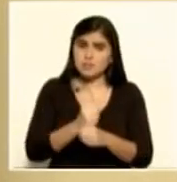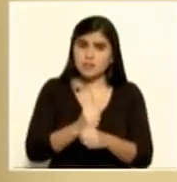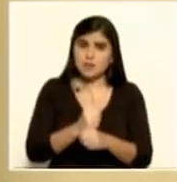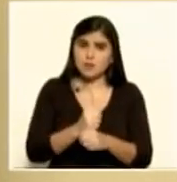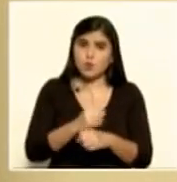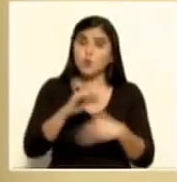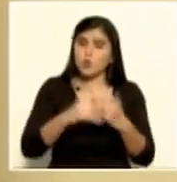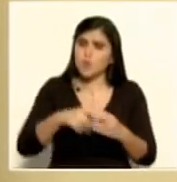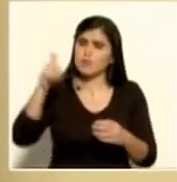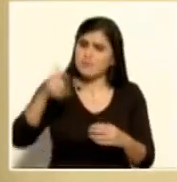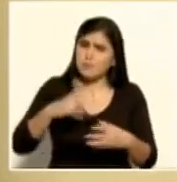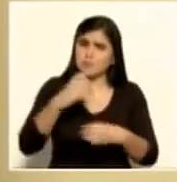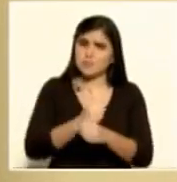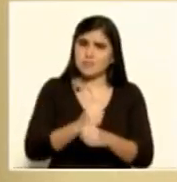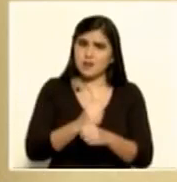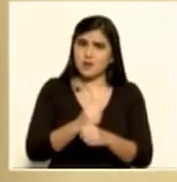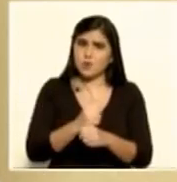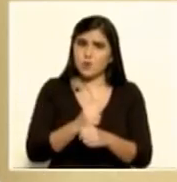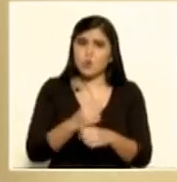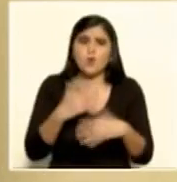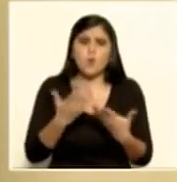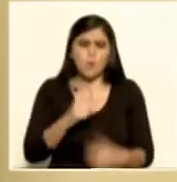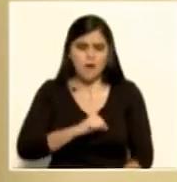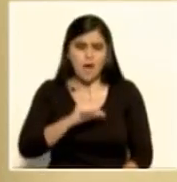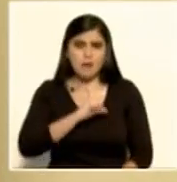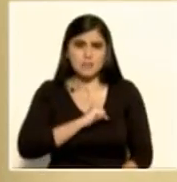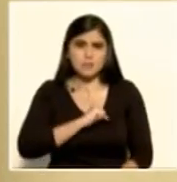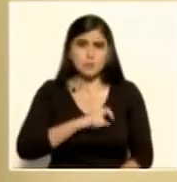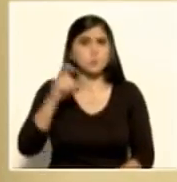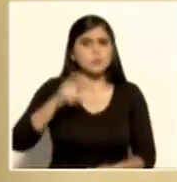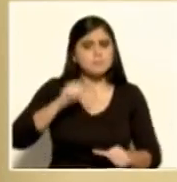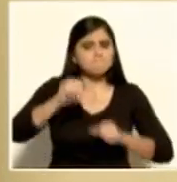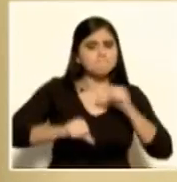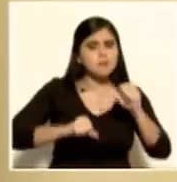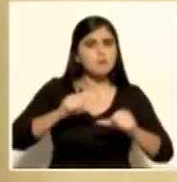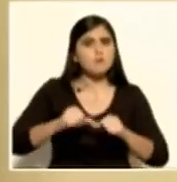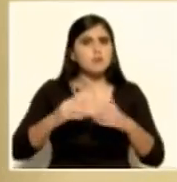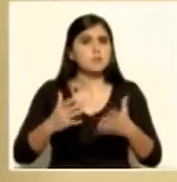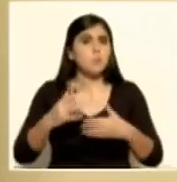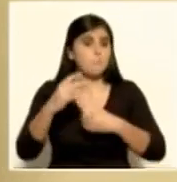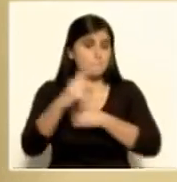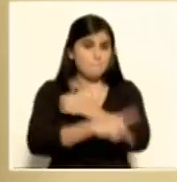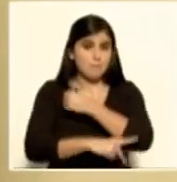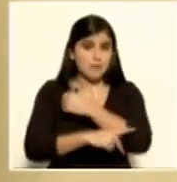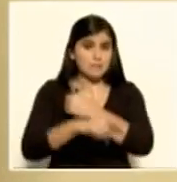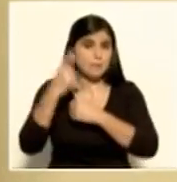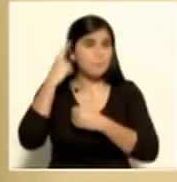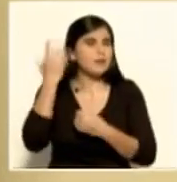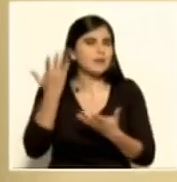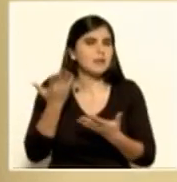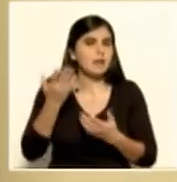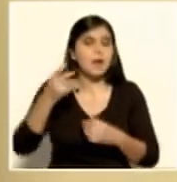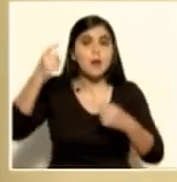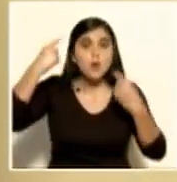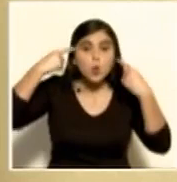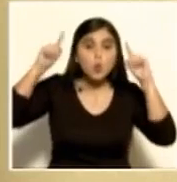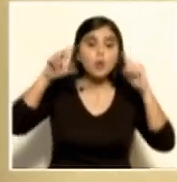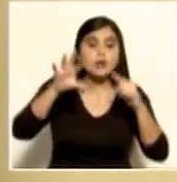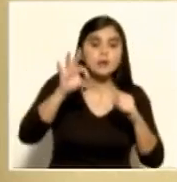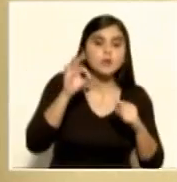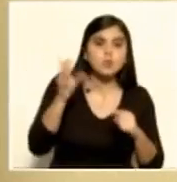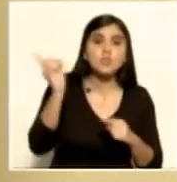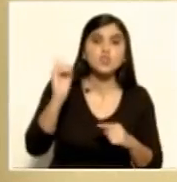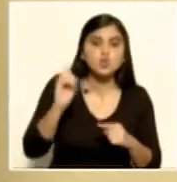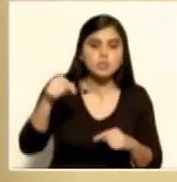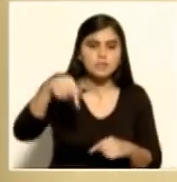un asunto de actitud y de entender que vamos a hacer un esfuerzo enorme como país para poder recuperar ese rastro del virus.